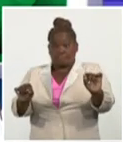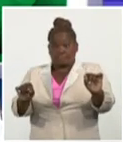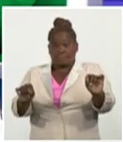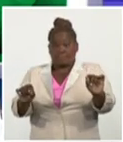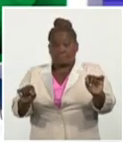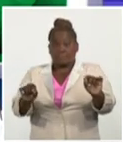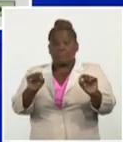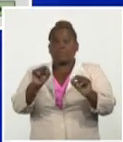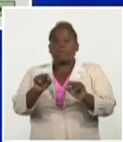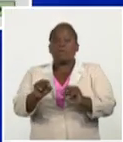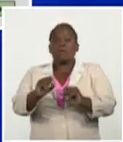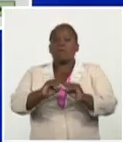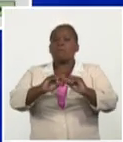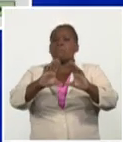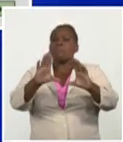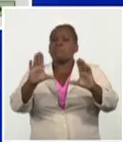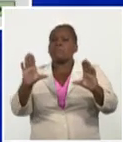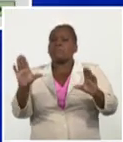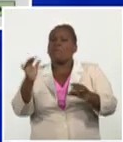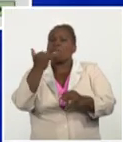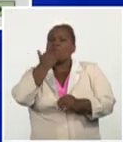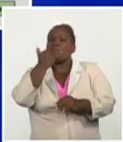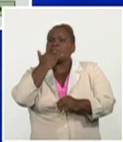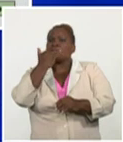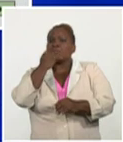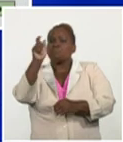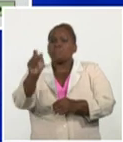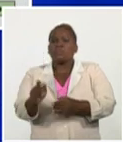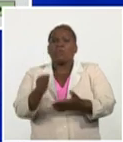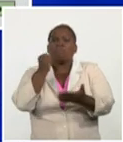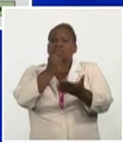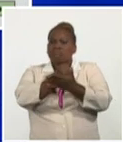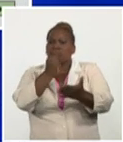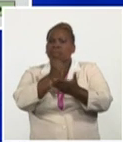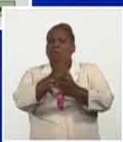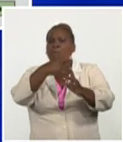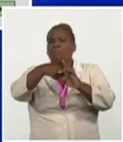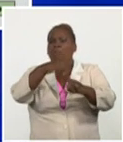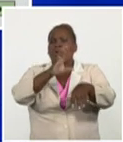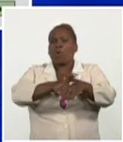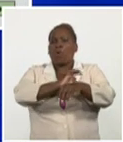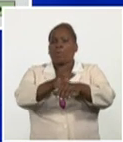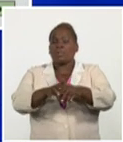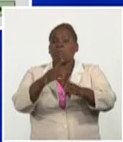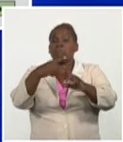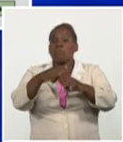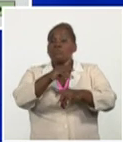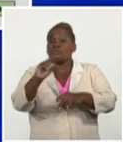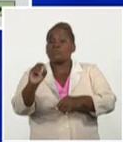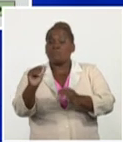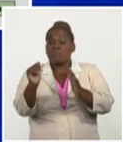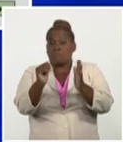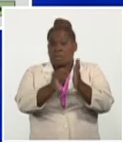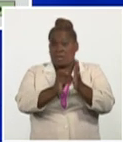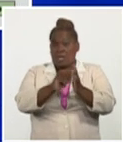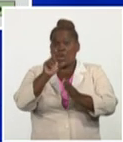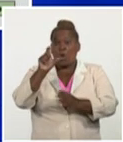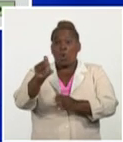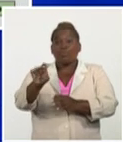amanece con una tasa de incidencia de casos confirmados por 100.000 habitantes en los últimos 15